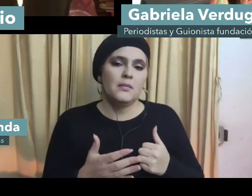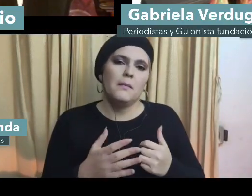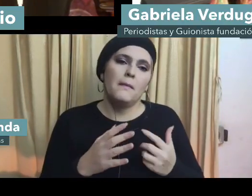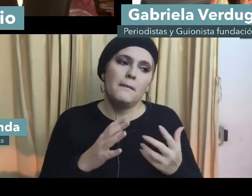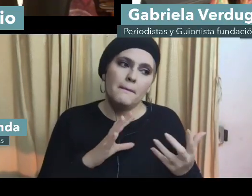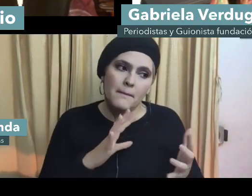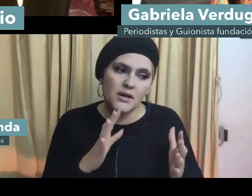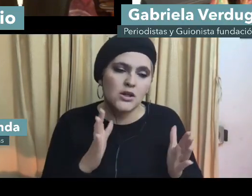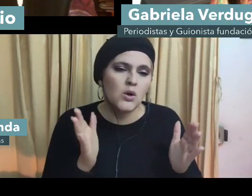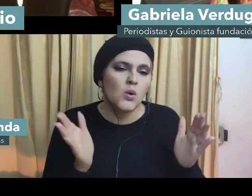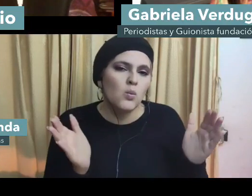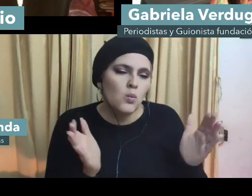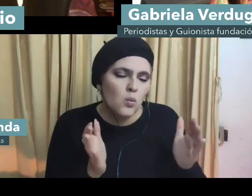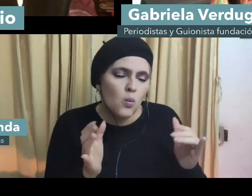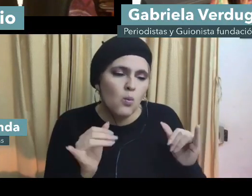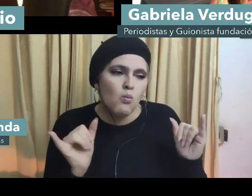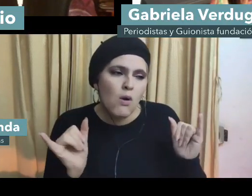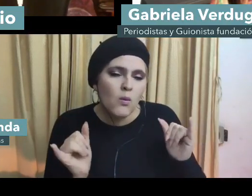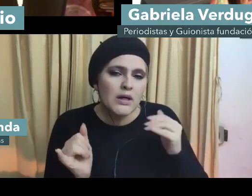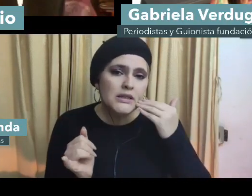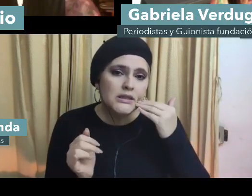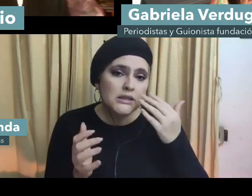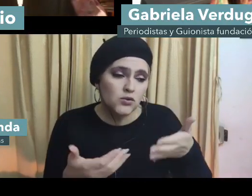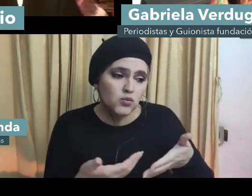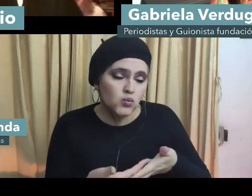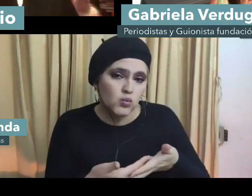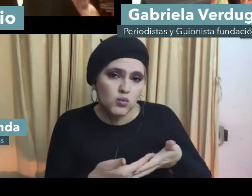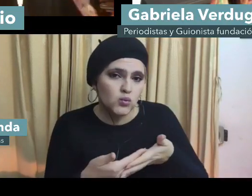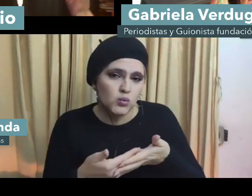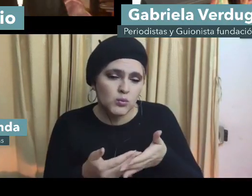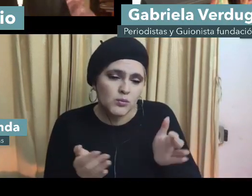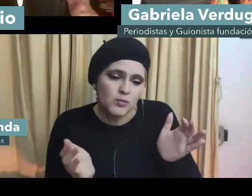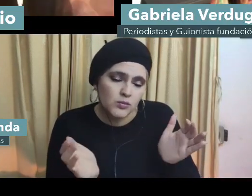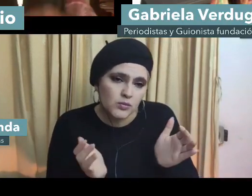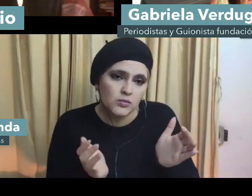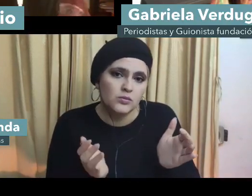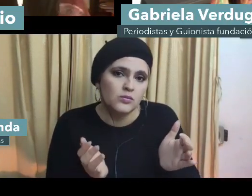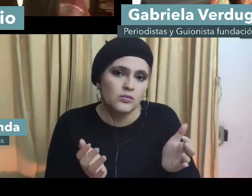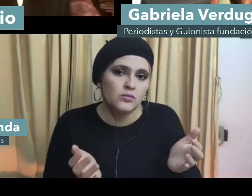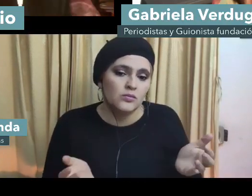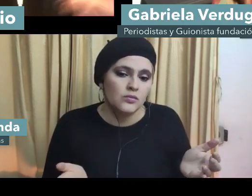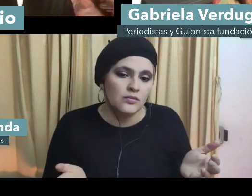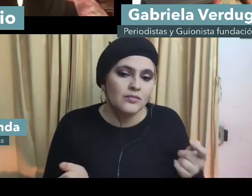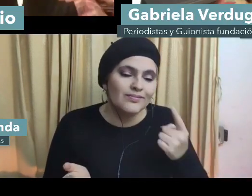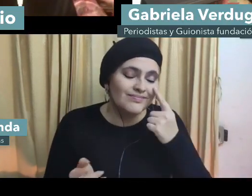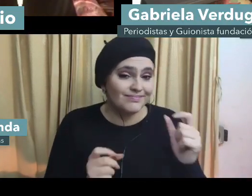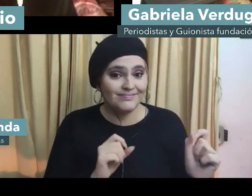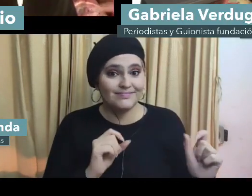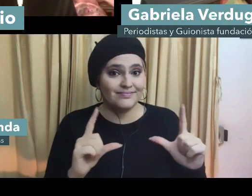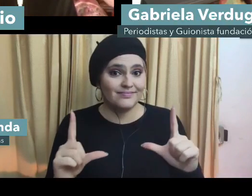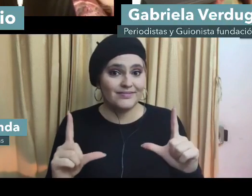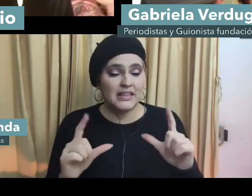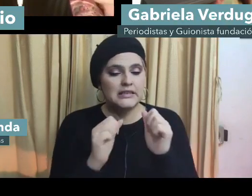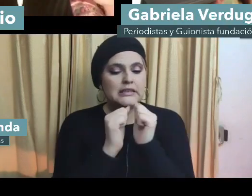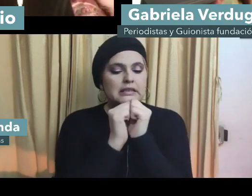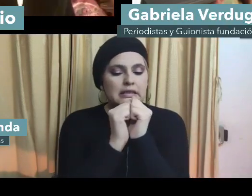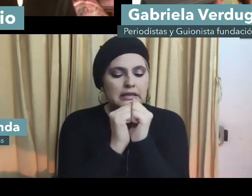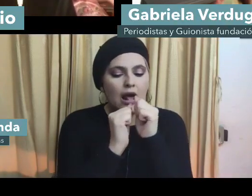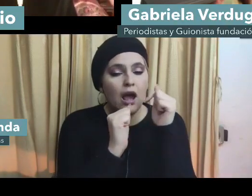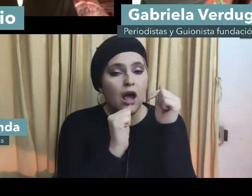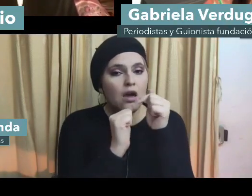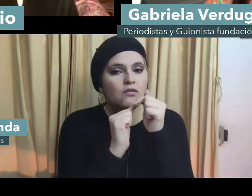pequeños no necesitamos, como mostramos en la diapositiva, que el cerebro madure para